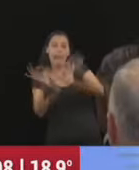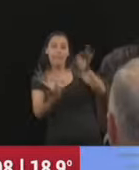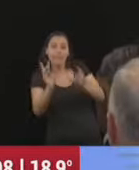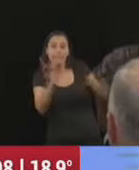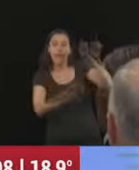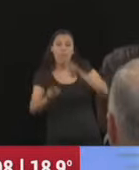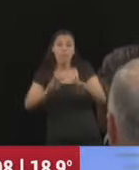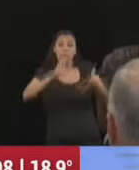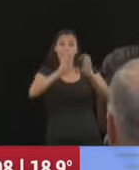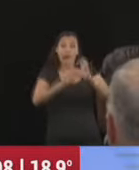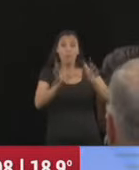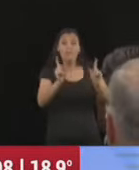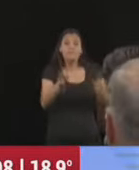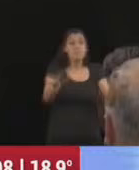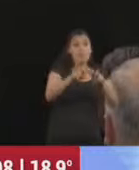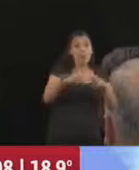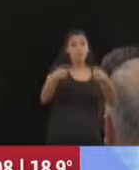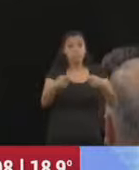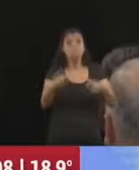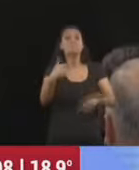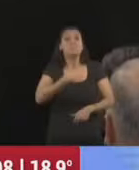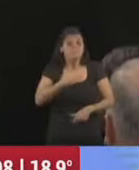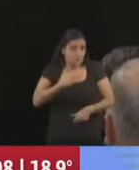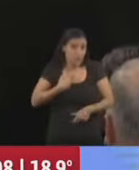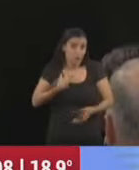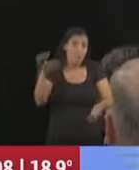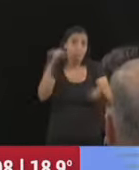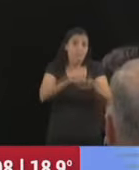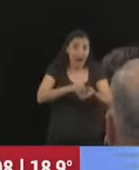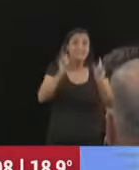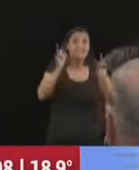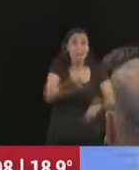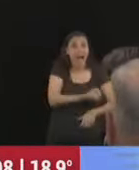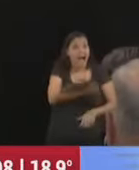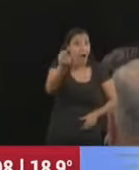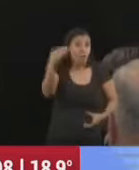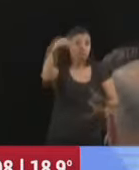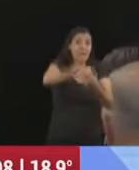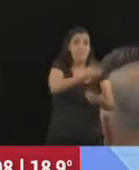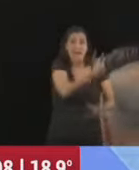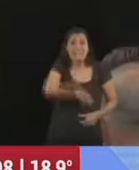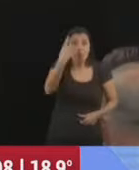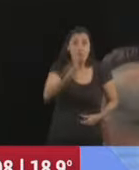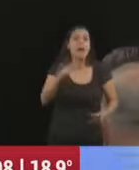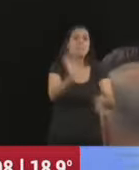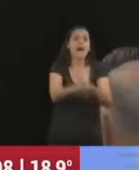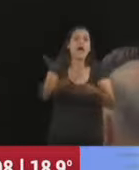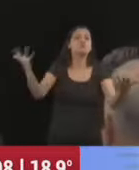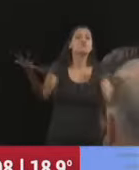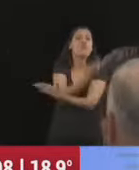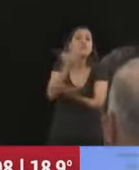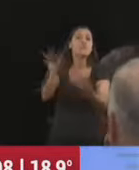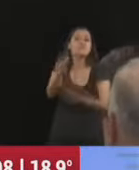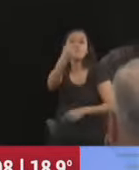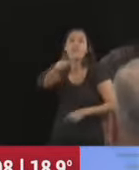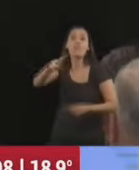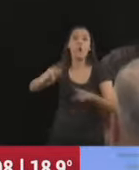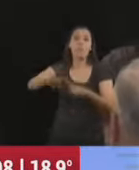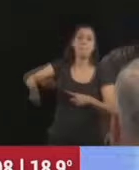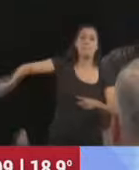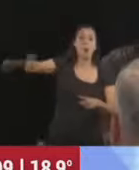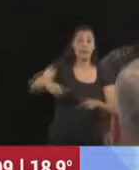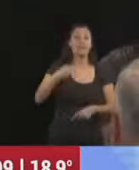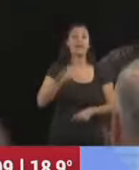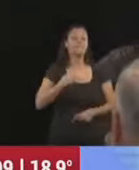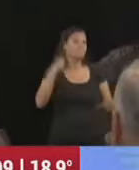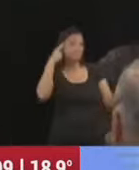empezar a derramar recursos y que nos permita generar empleo y desarrollo en la República